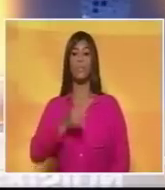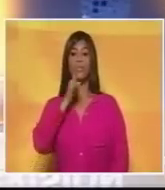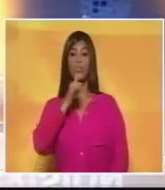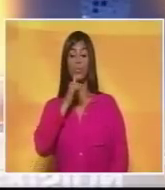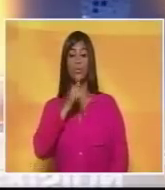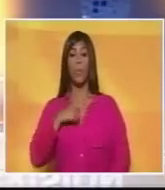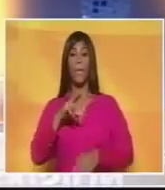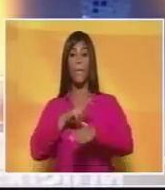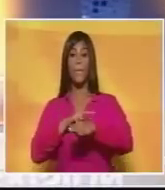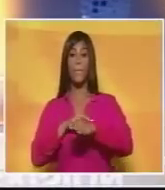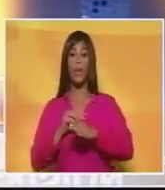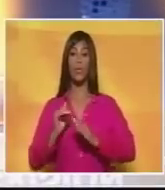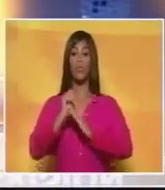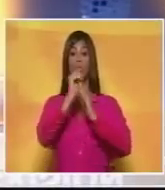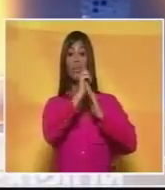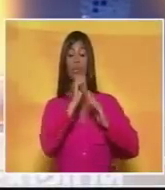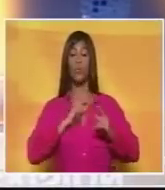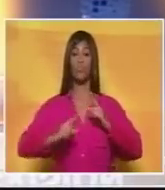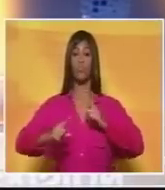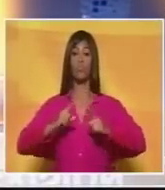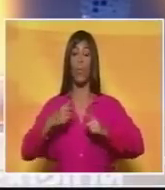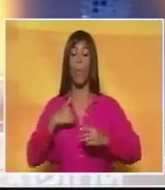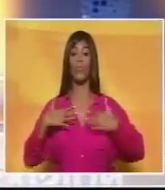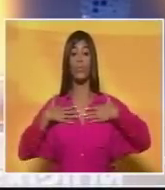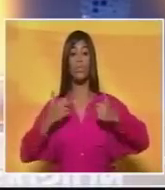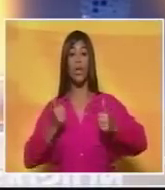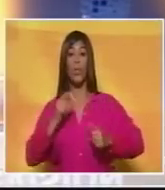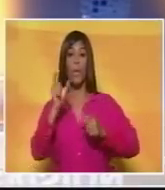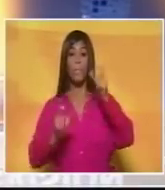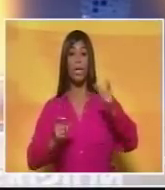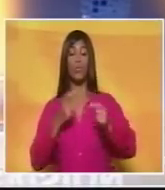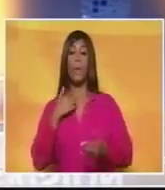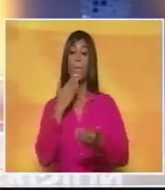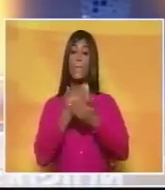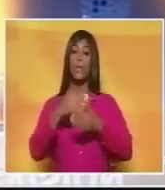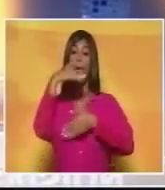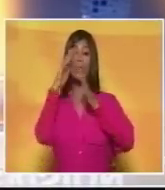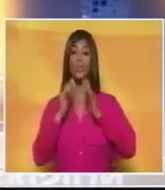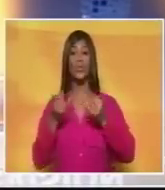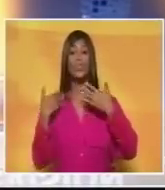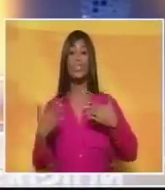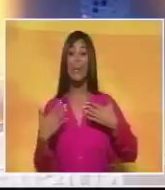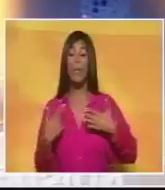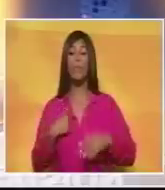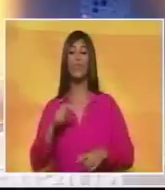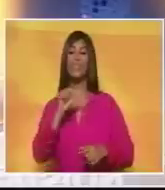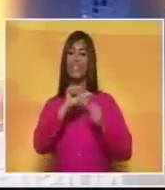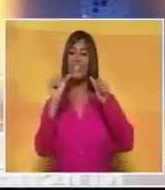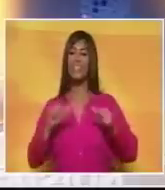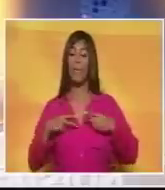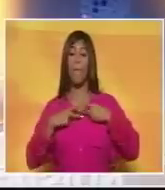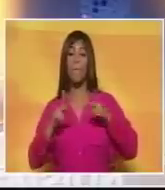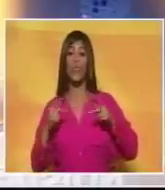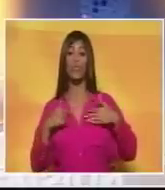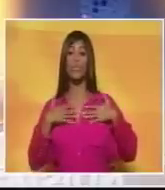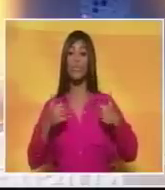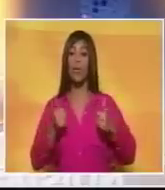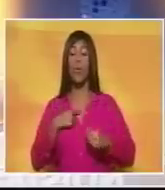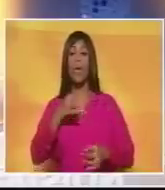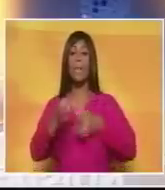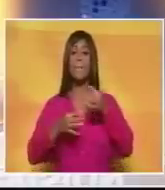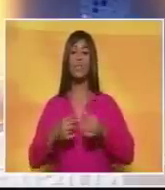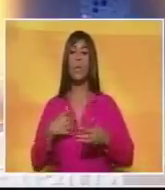Continuamos. Médicos dirigentes sindicales de la salud y ciudadanos exigen atención urgente al sistema público de salud y explicaciones sobre